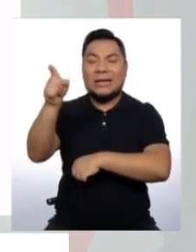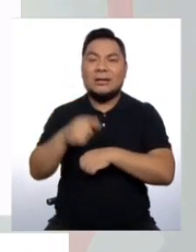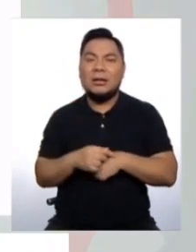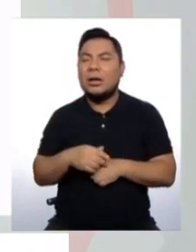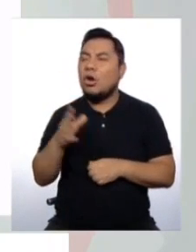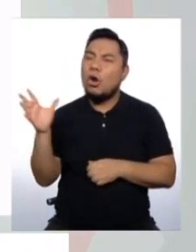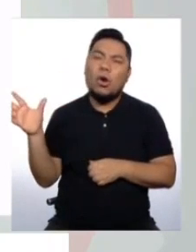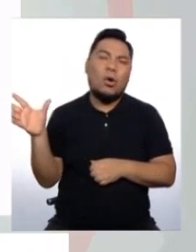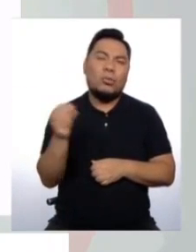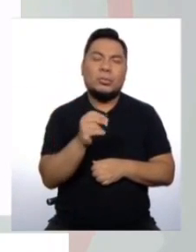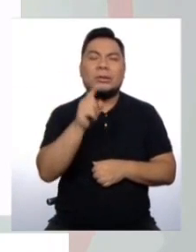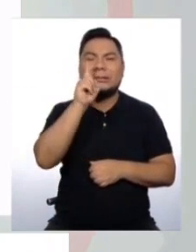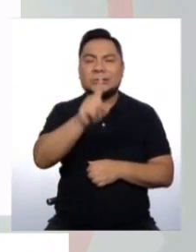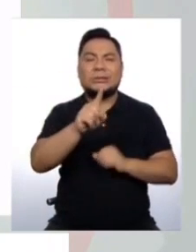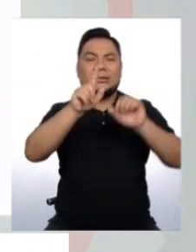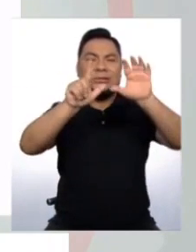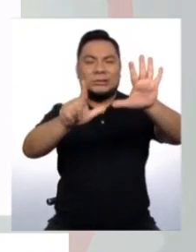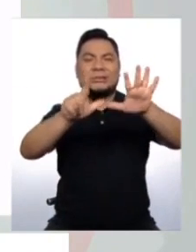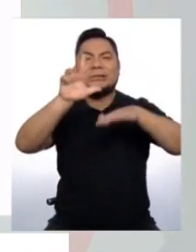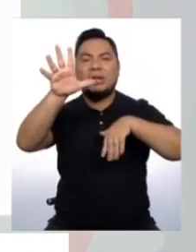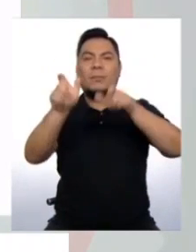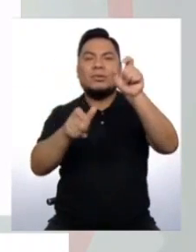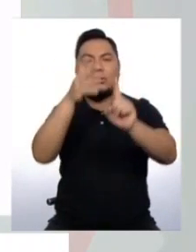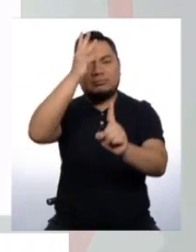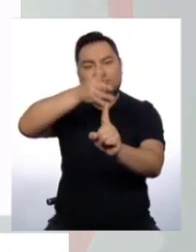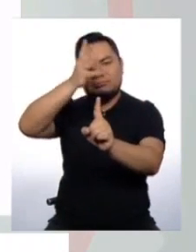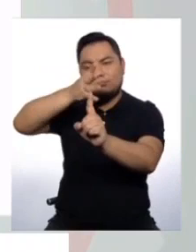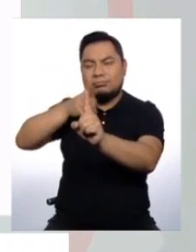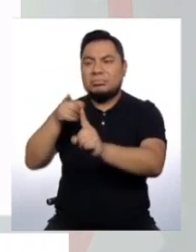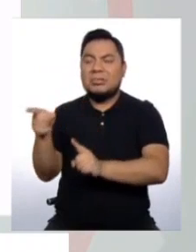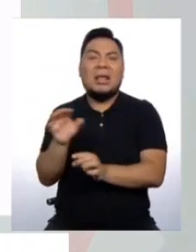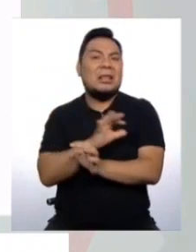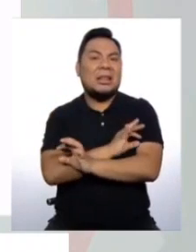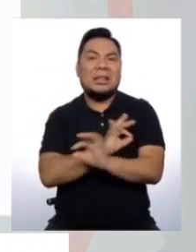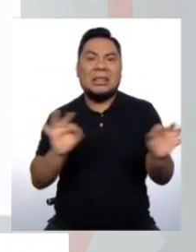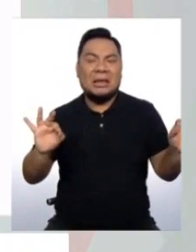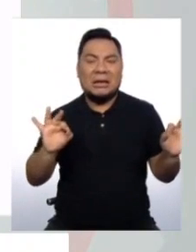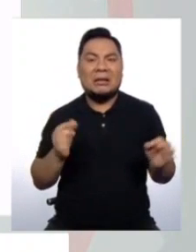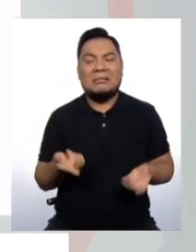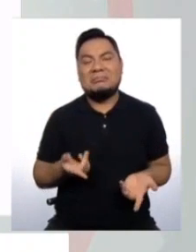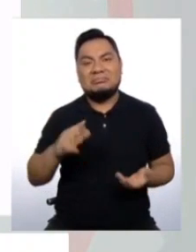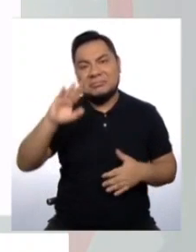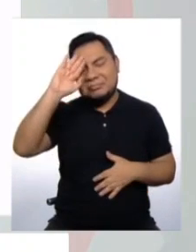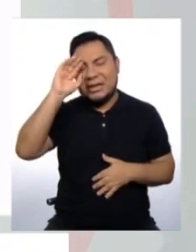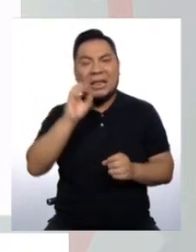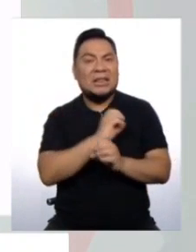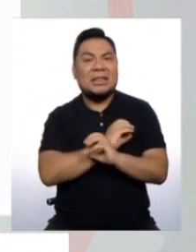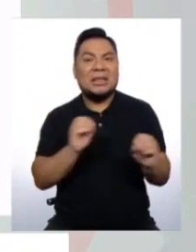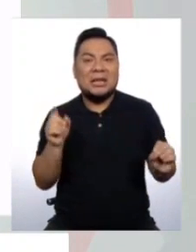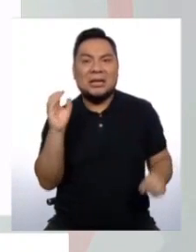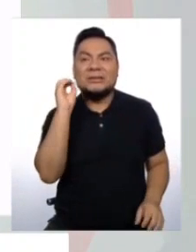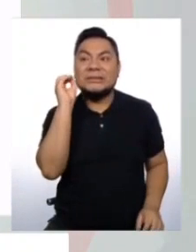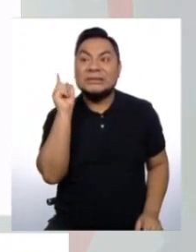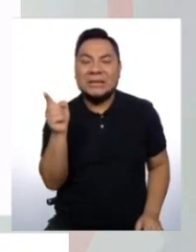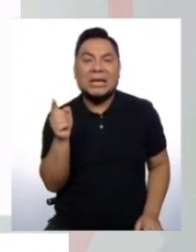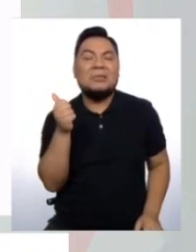se evaluaron a 175 personas y ninguna era positivo. O sea, sí se